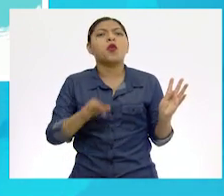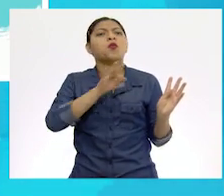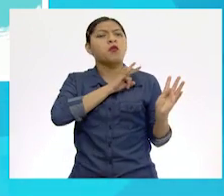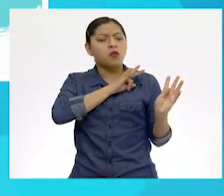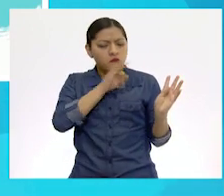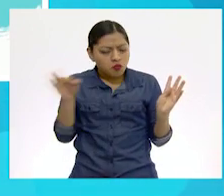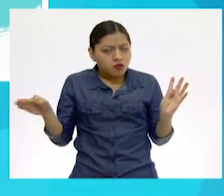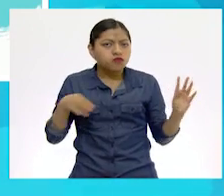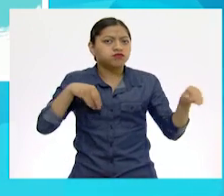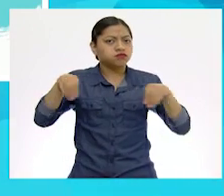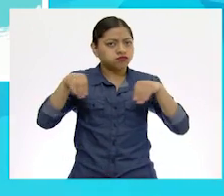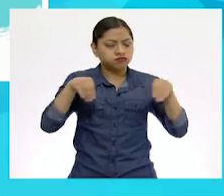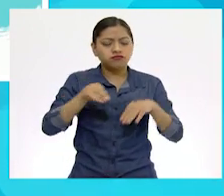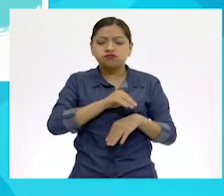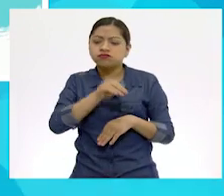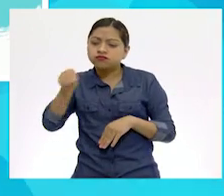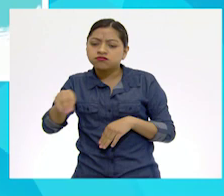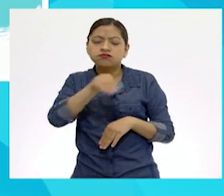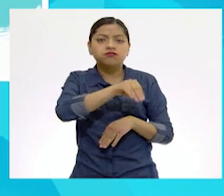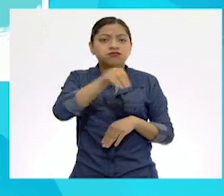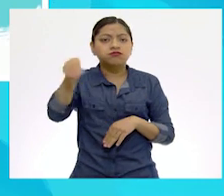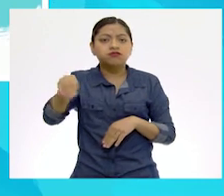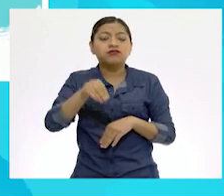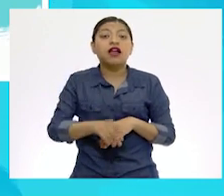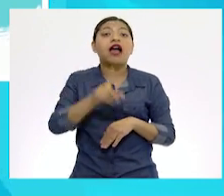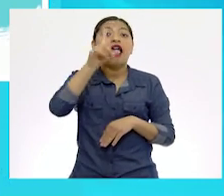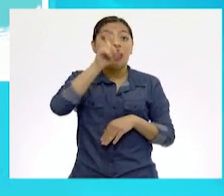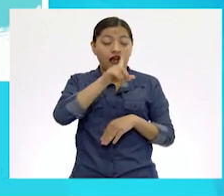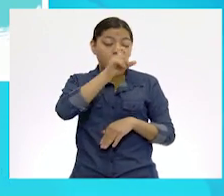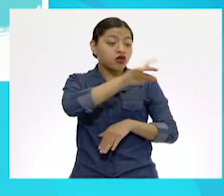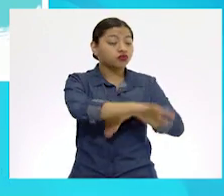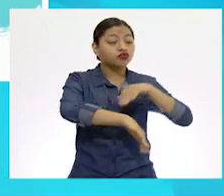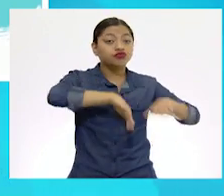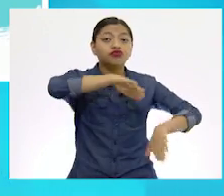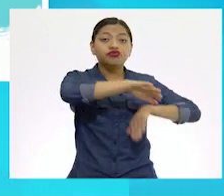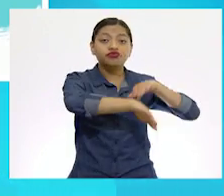pueden moverse en el agua